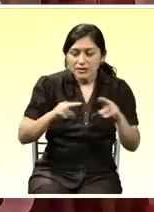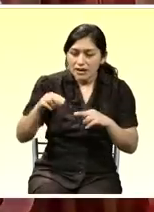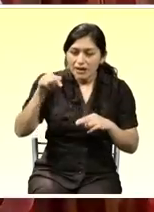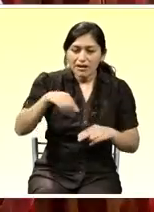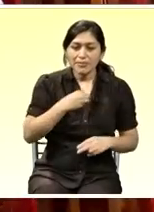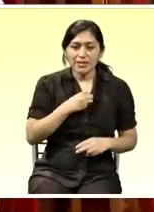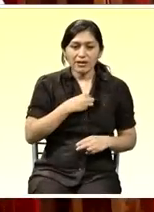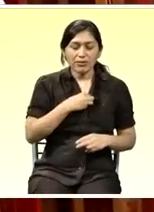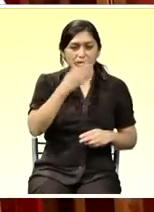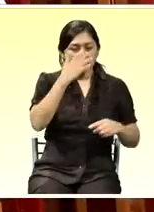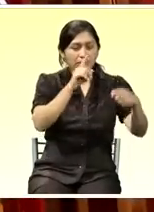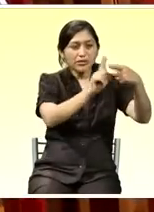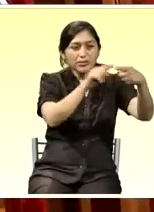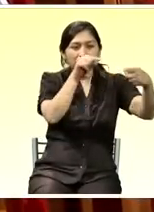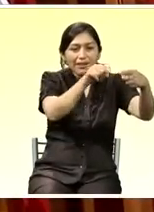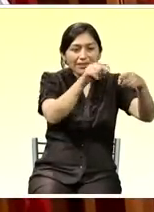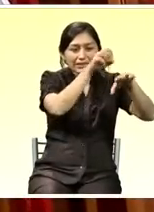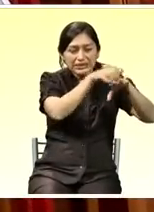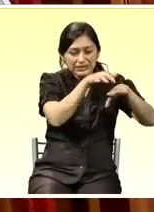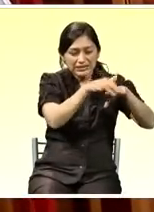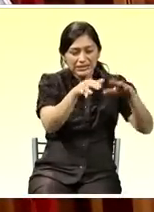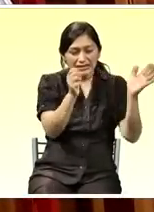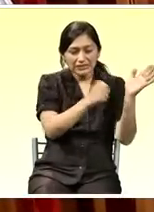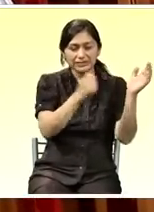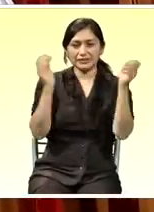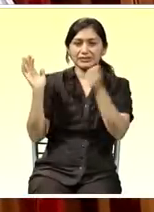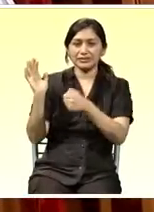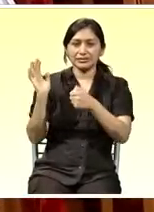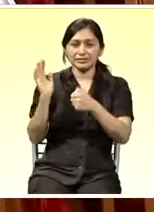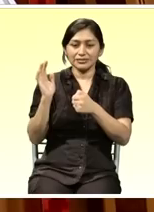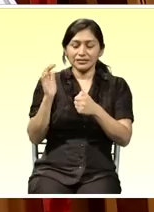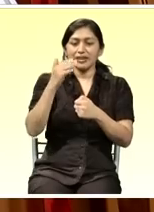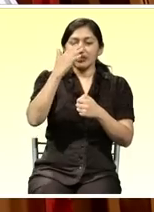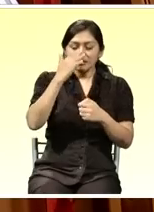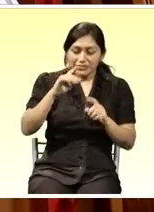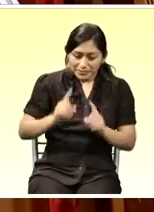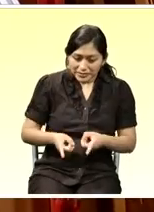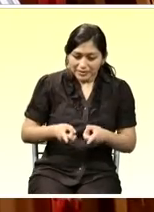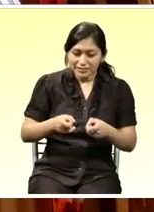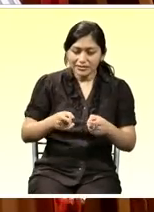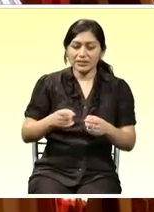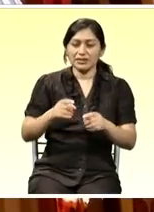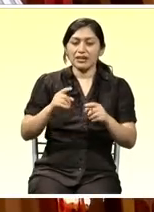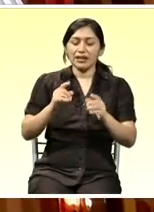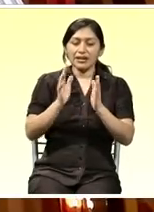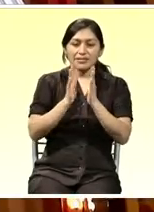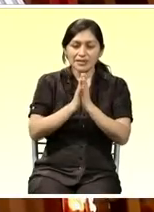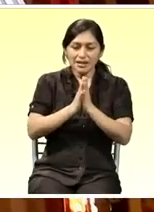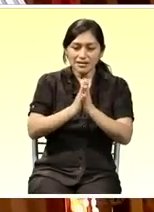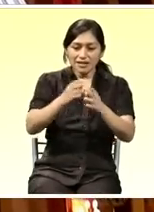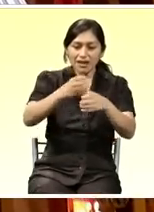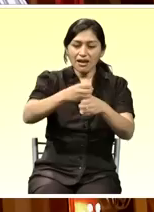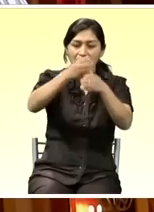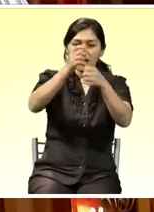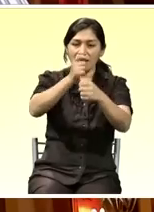la cruz. y haber instituido el sacramento eucarístico de tu cuerpo y sangre en la santa